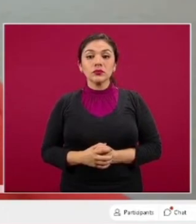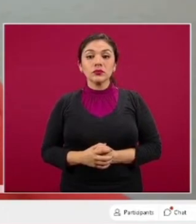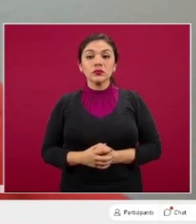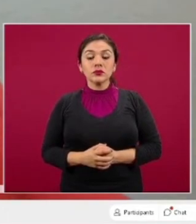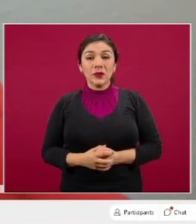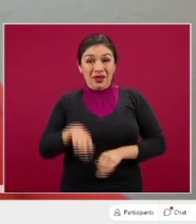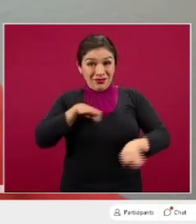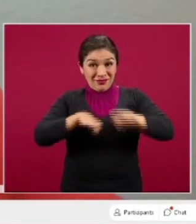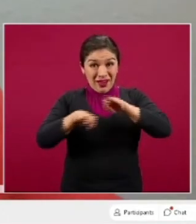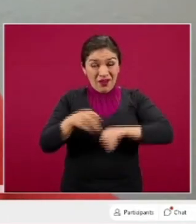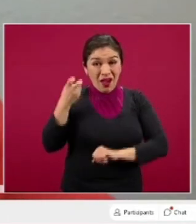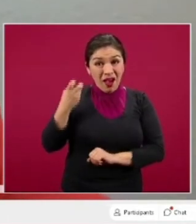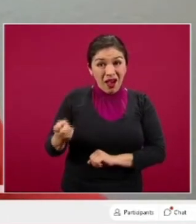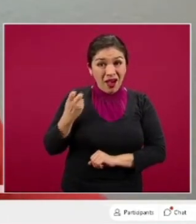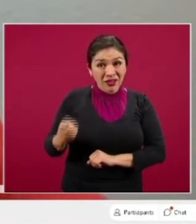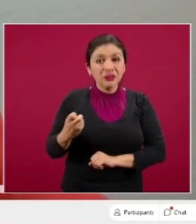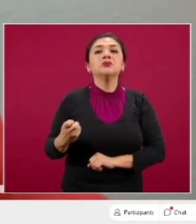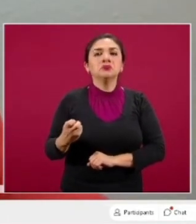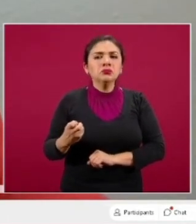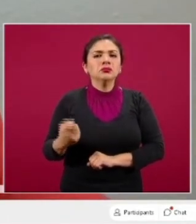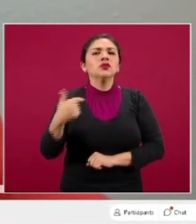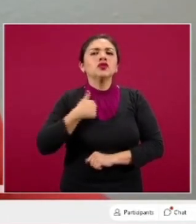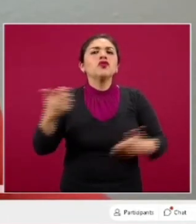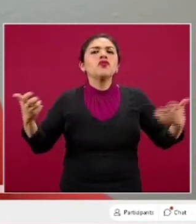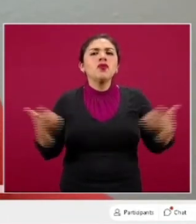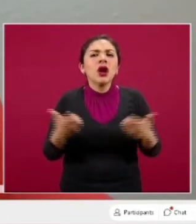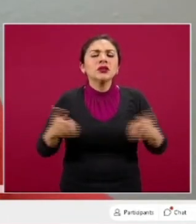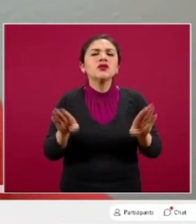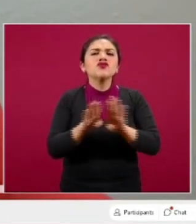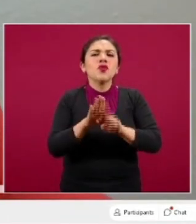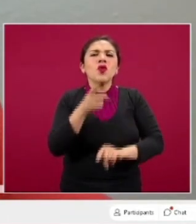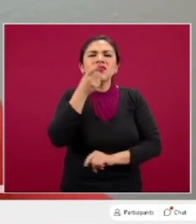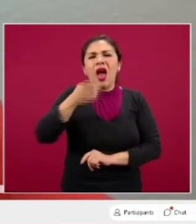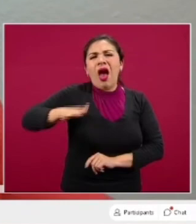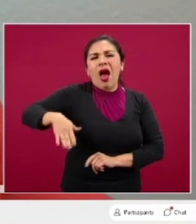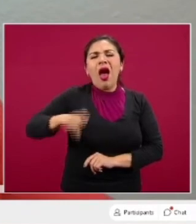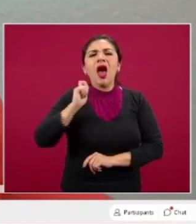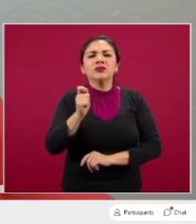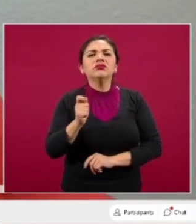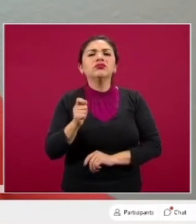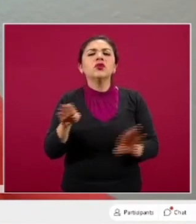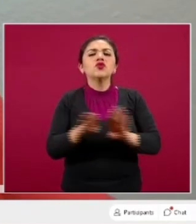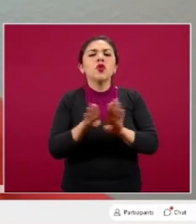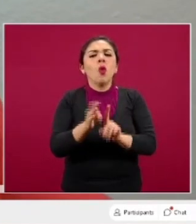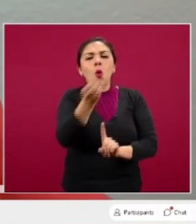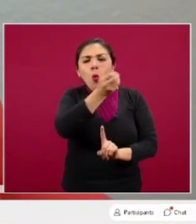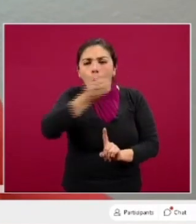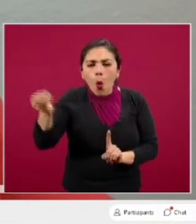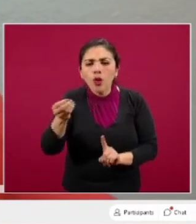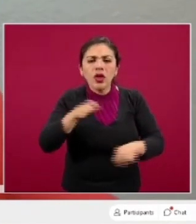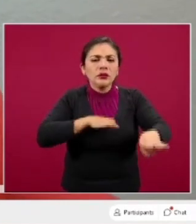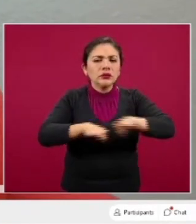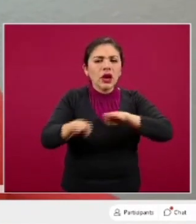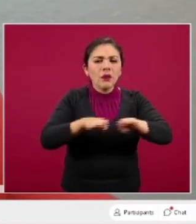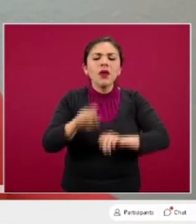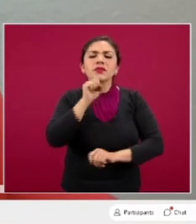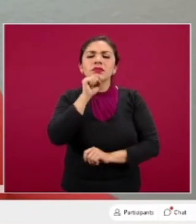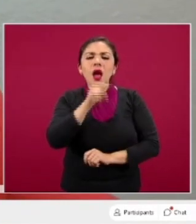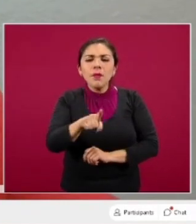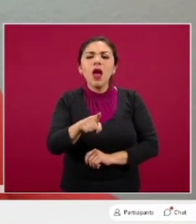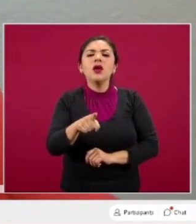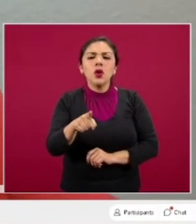Este trabajo lo estamos haciendo, como decía, de una manera organizada. Estamos trabajando